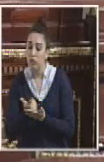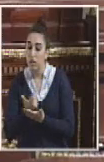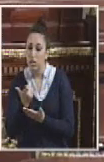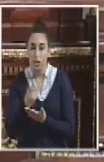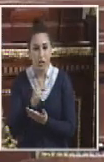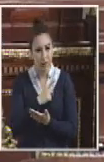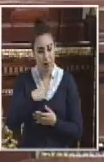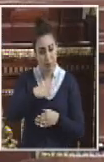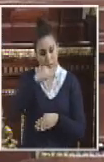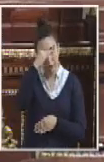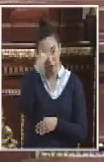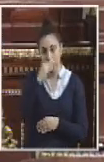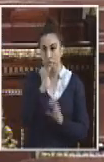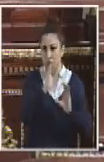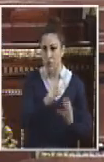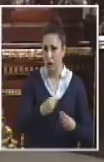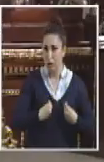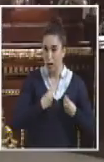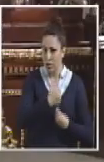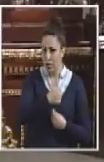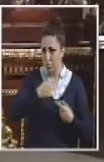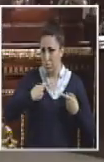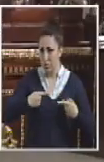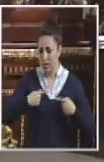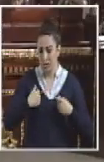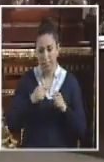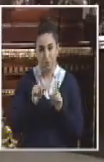vida de las personas. Muchas gracias.